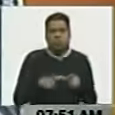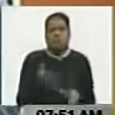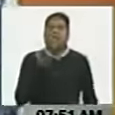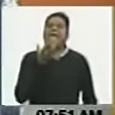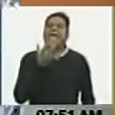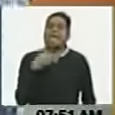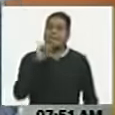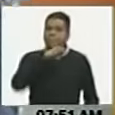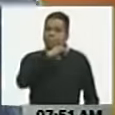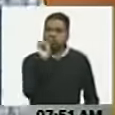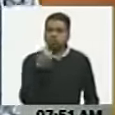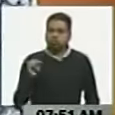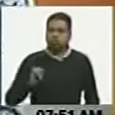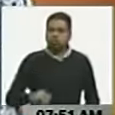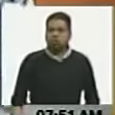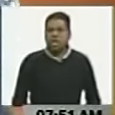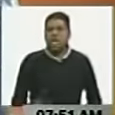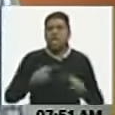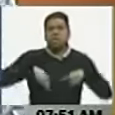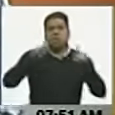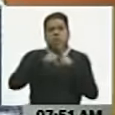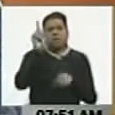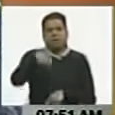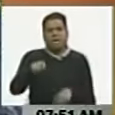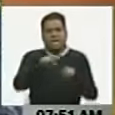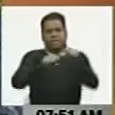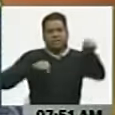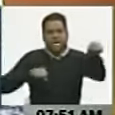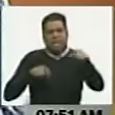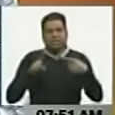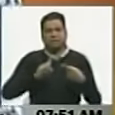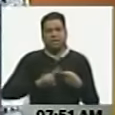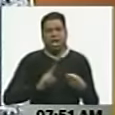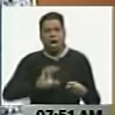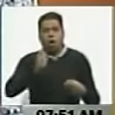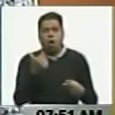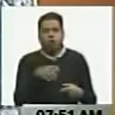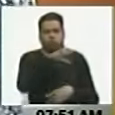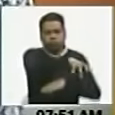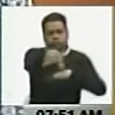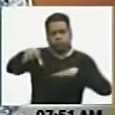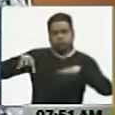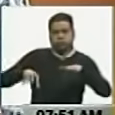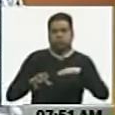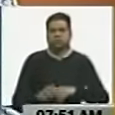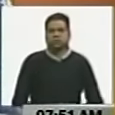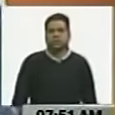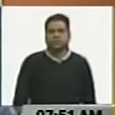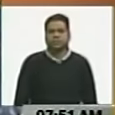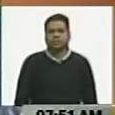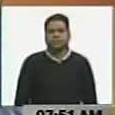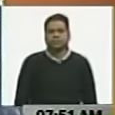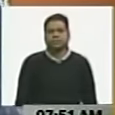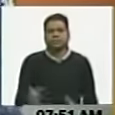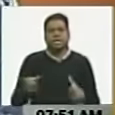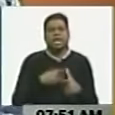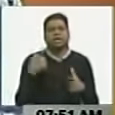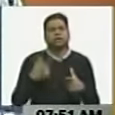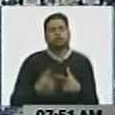del Zulia, pero igualmente pasó en Táchira, igualmente pasaron en otros estados. Entonces, se